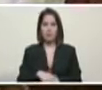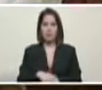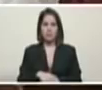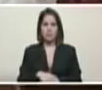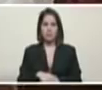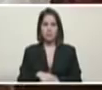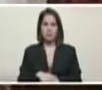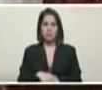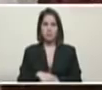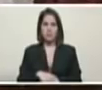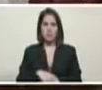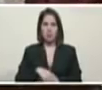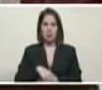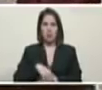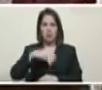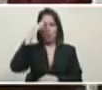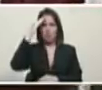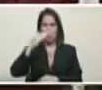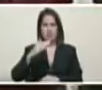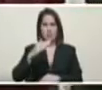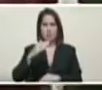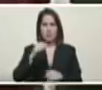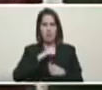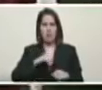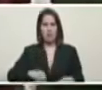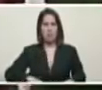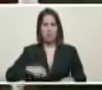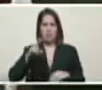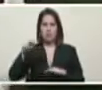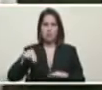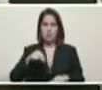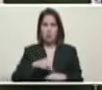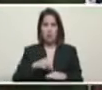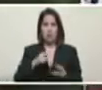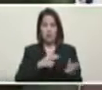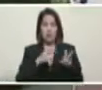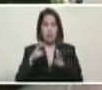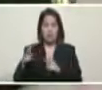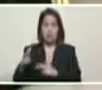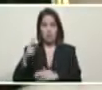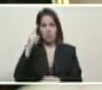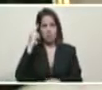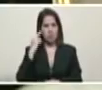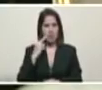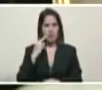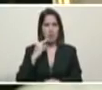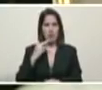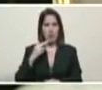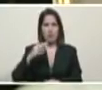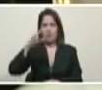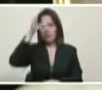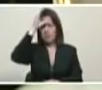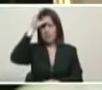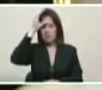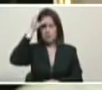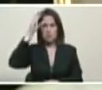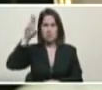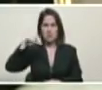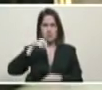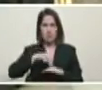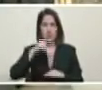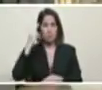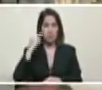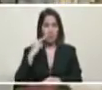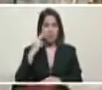comandante de la Guardia Nacional Bolivariana, de la Armada Bolivariana, de la Milicia Nacional Bolivariana, de la Red